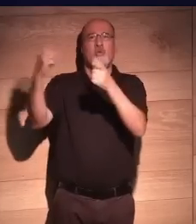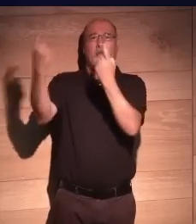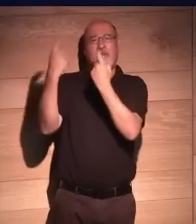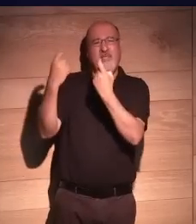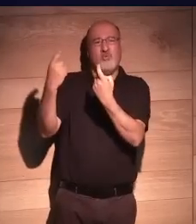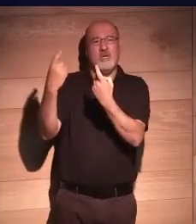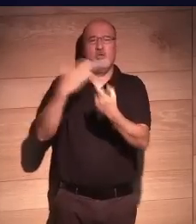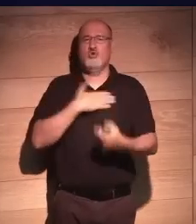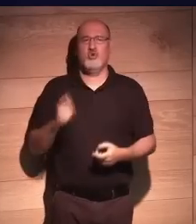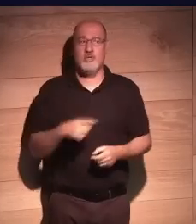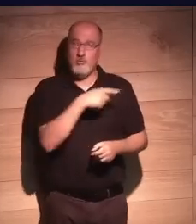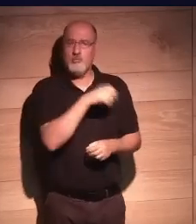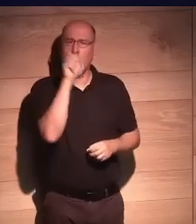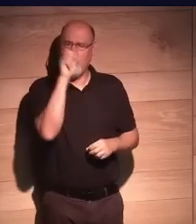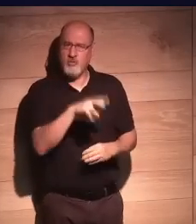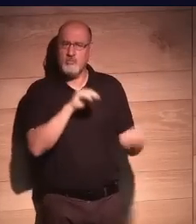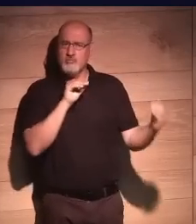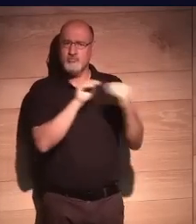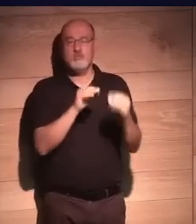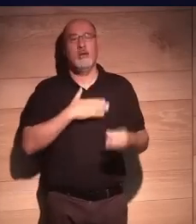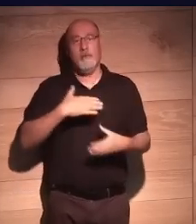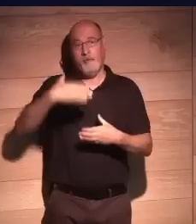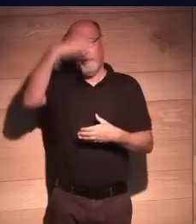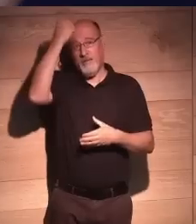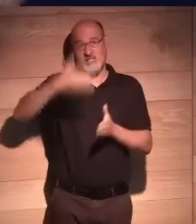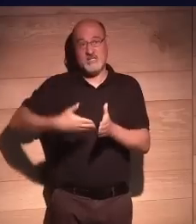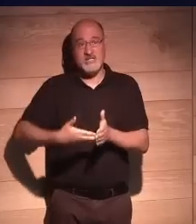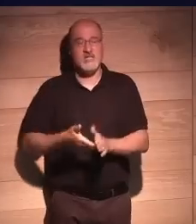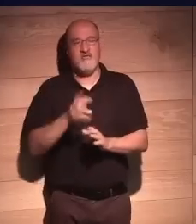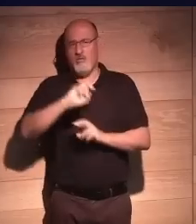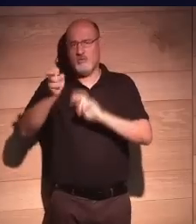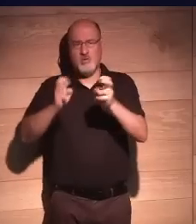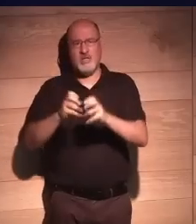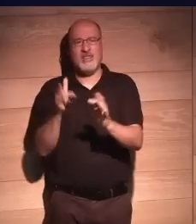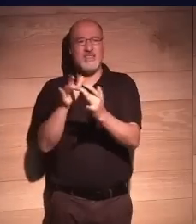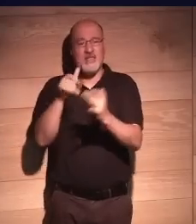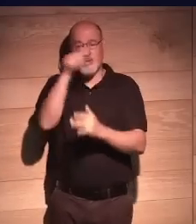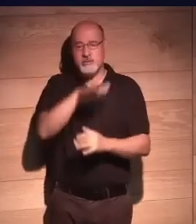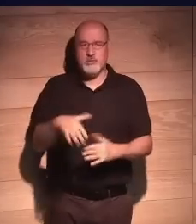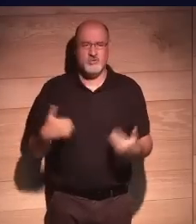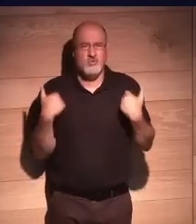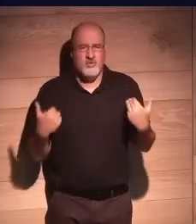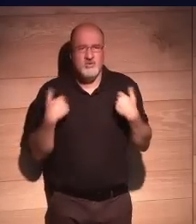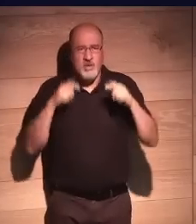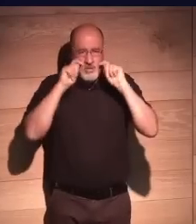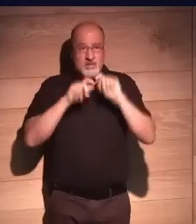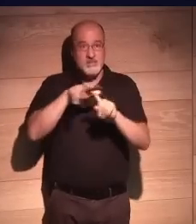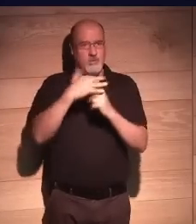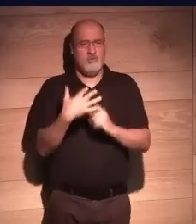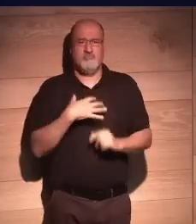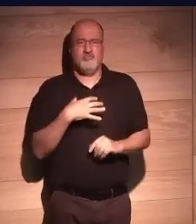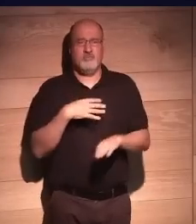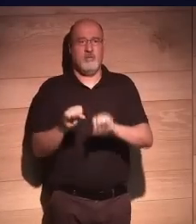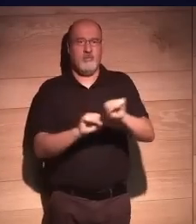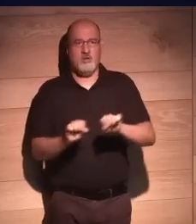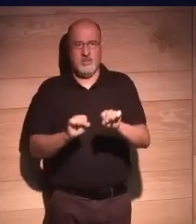televisión. Y tiene usted razón en que a veces en Masterchef, o en el Masterchef no lo he visto, pero vamos, que los críos a veces todo lo que hay tiene que ver con situaciones niños que es no